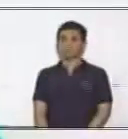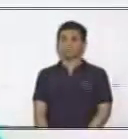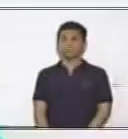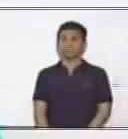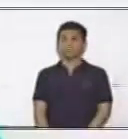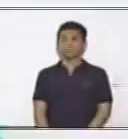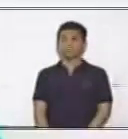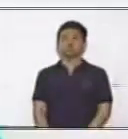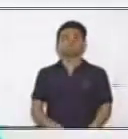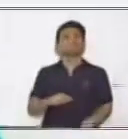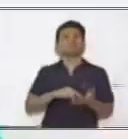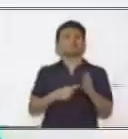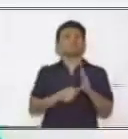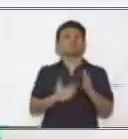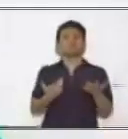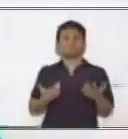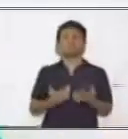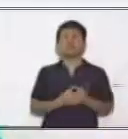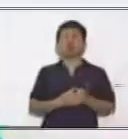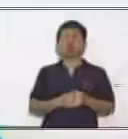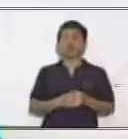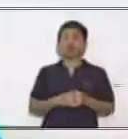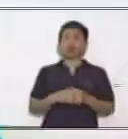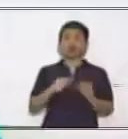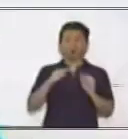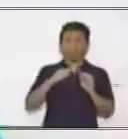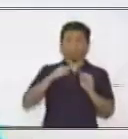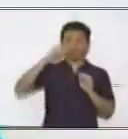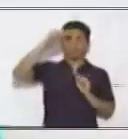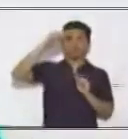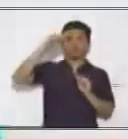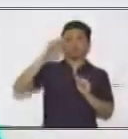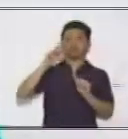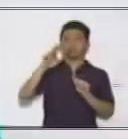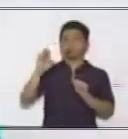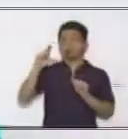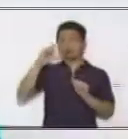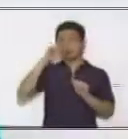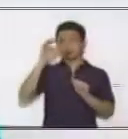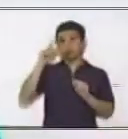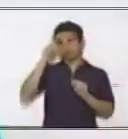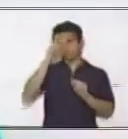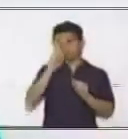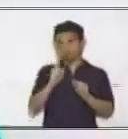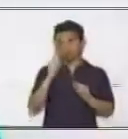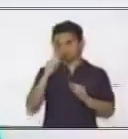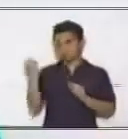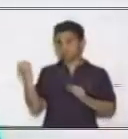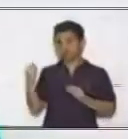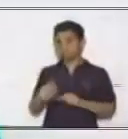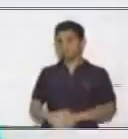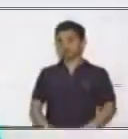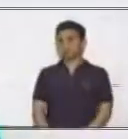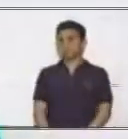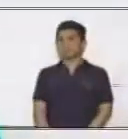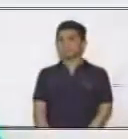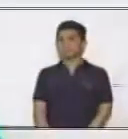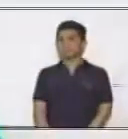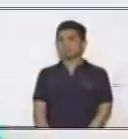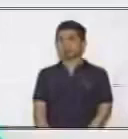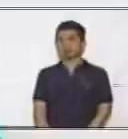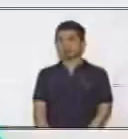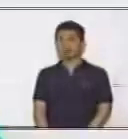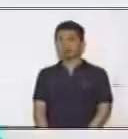¿Qué significa eso? ¿Qué es un ángulo recto? ¿Cómo lo entendemos mejor? Un ángulo recto es aquel que está entre